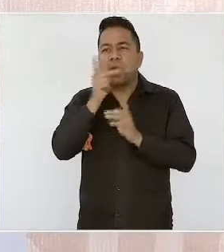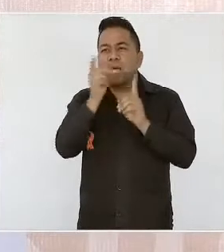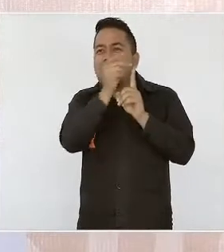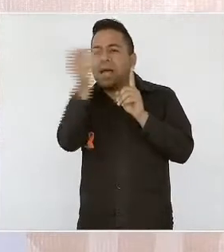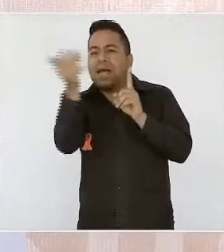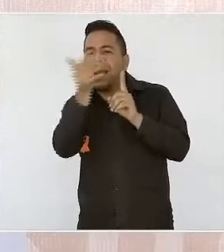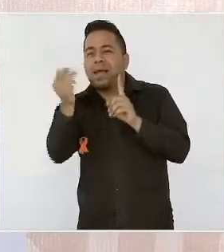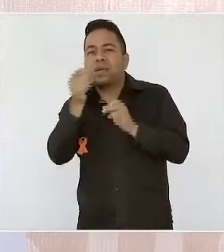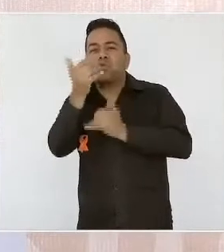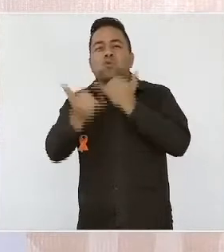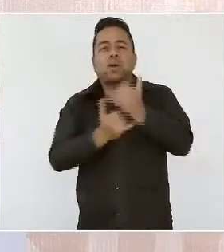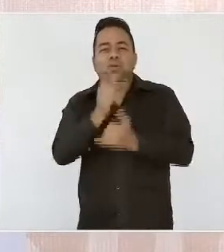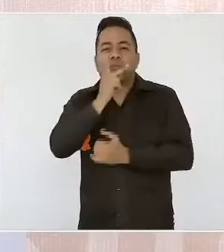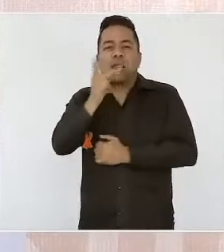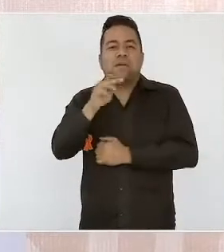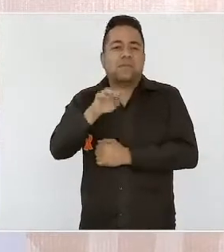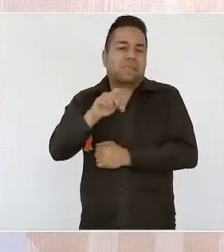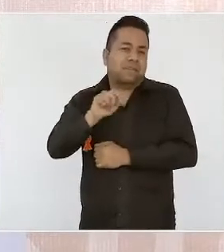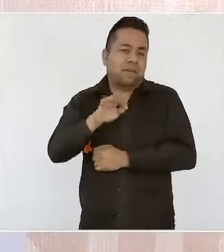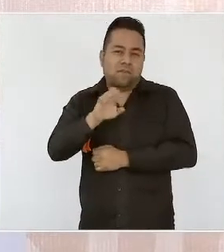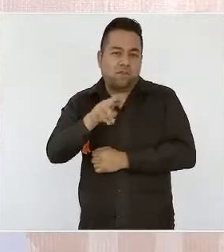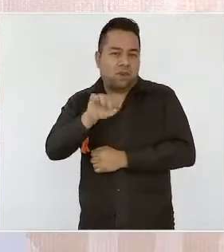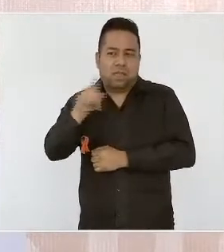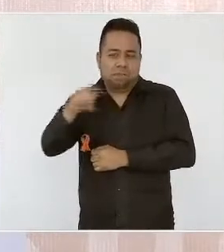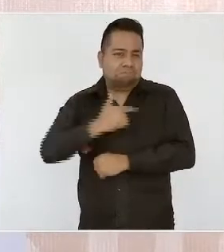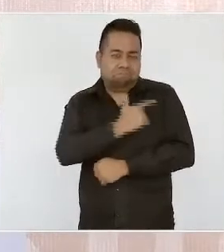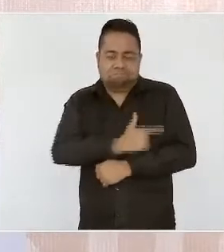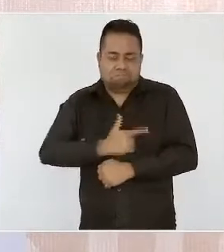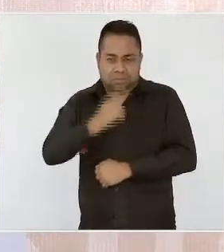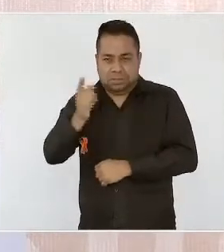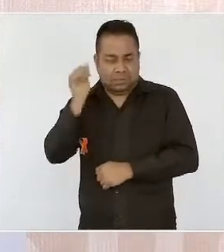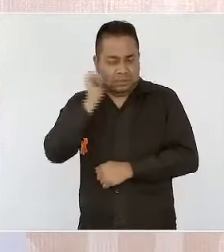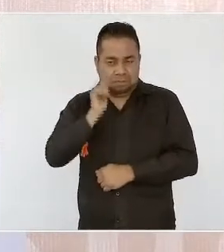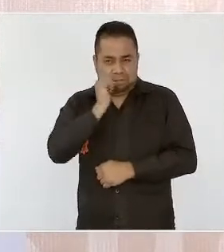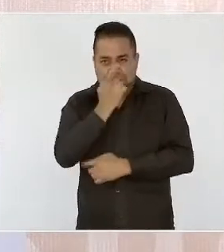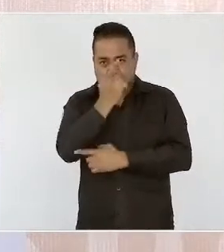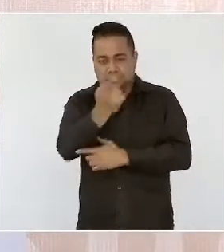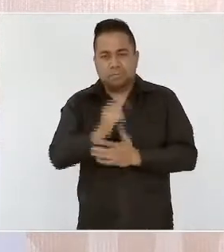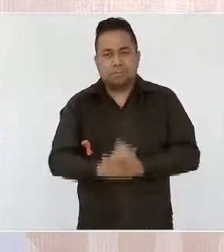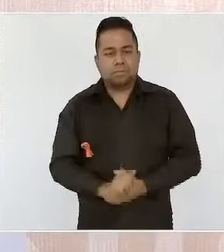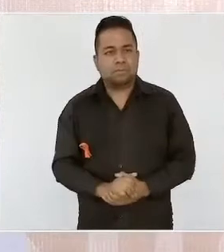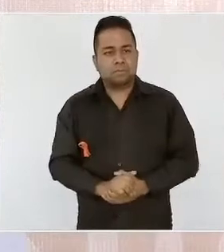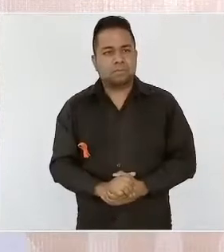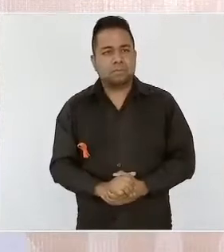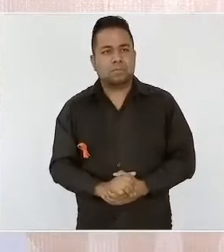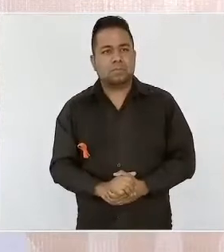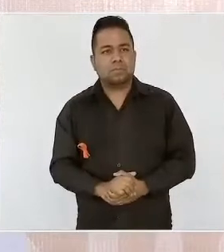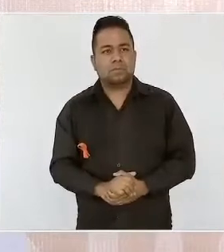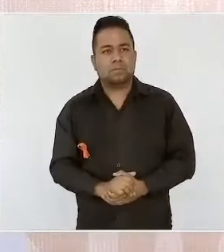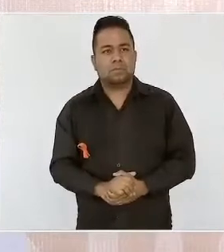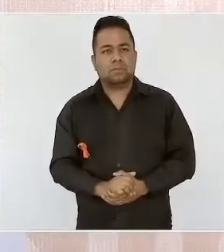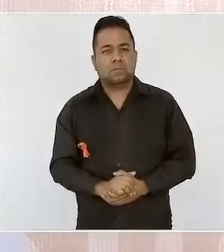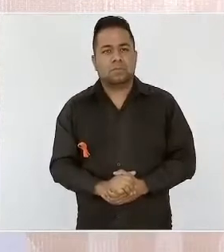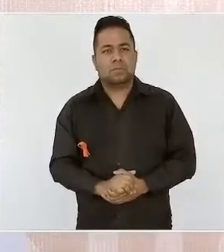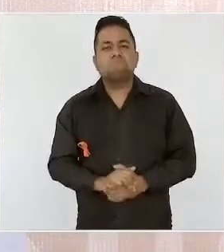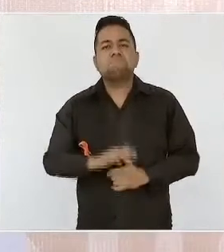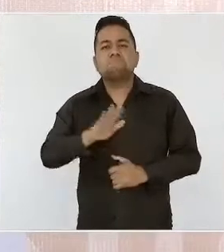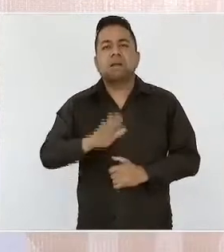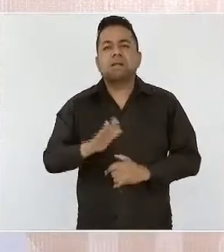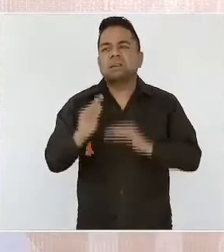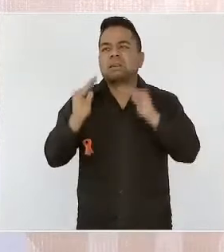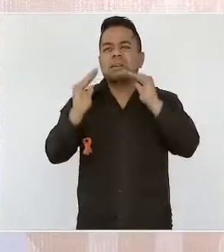mucho las metáforas, y él habla acerca de ir limpiando las